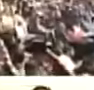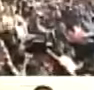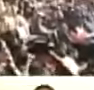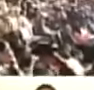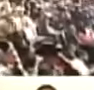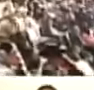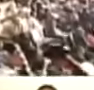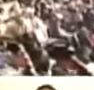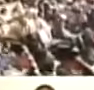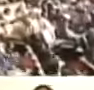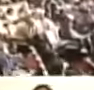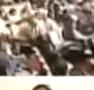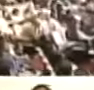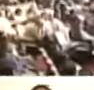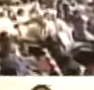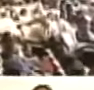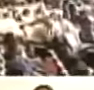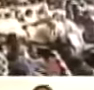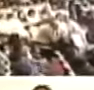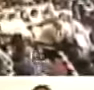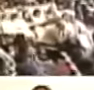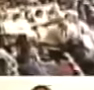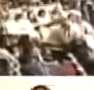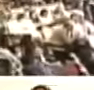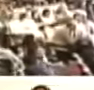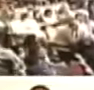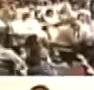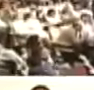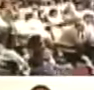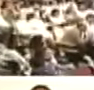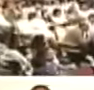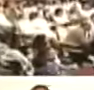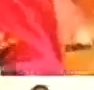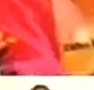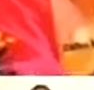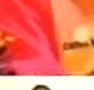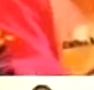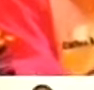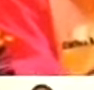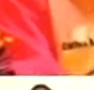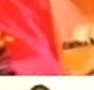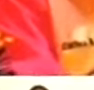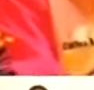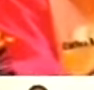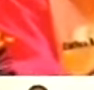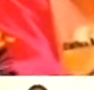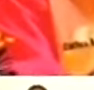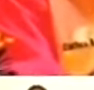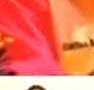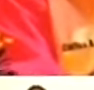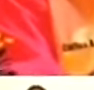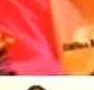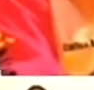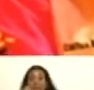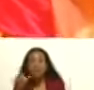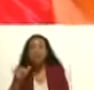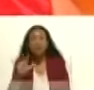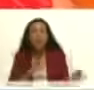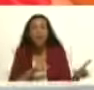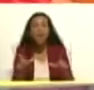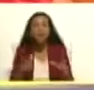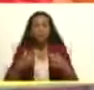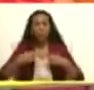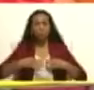las videoconferencias en todo el territorio nacional. La milicia bolivariana, mi comandante en jefe, se encuentra